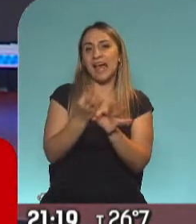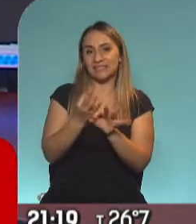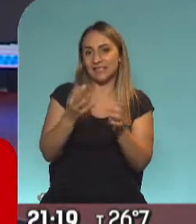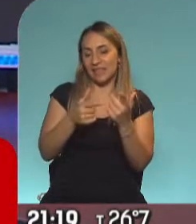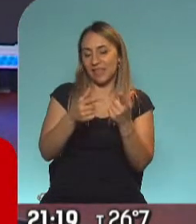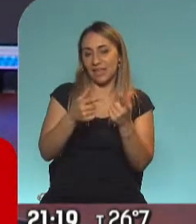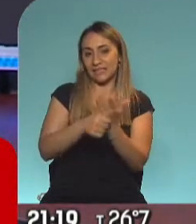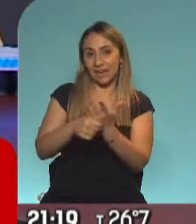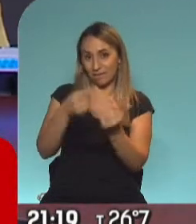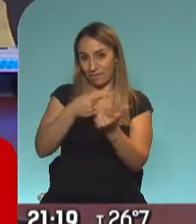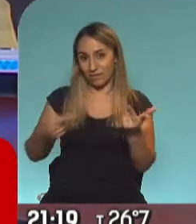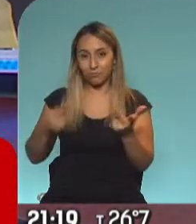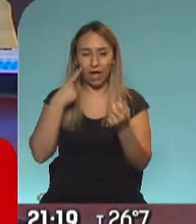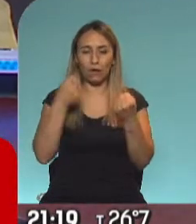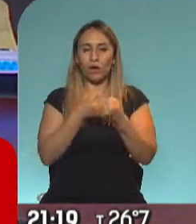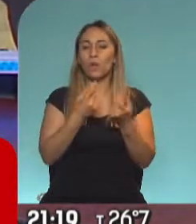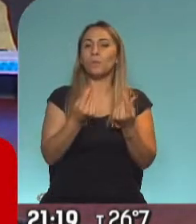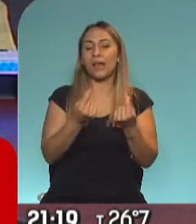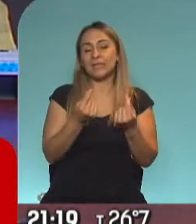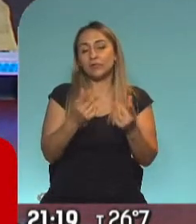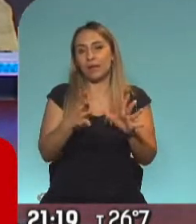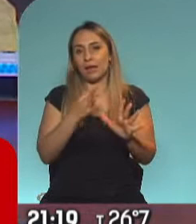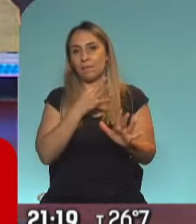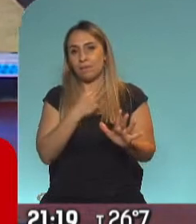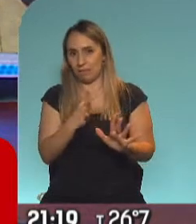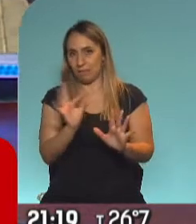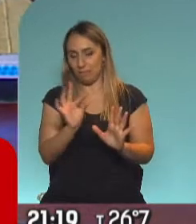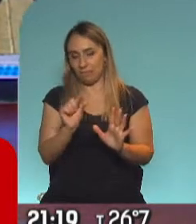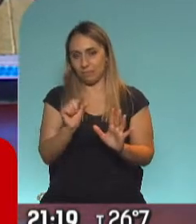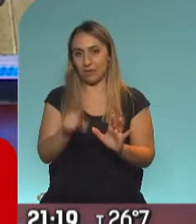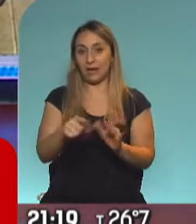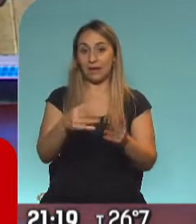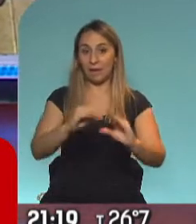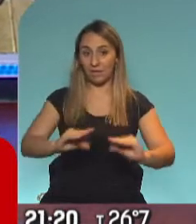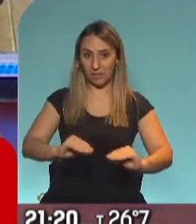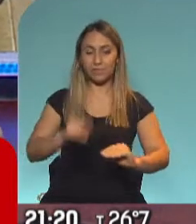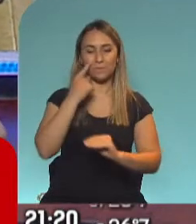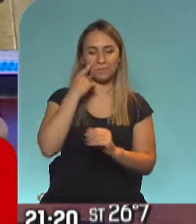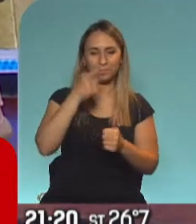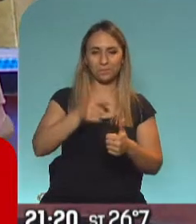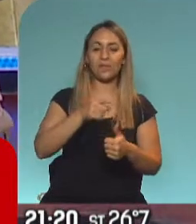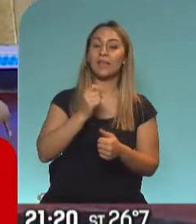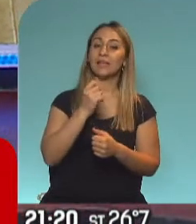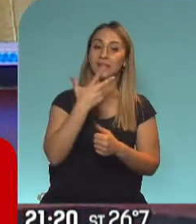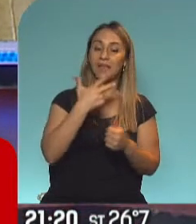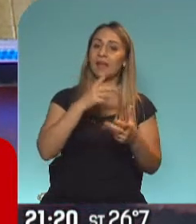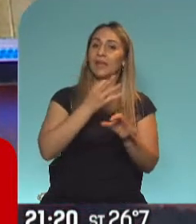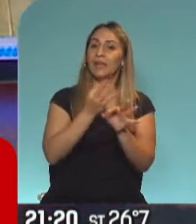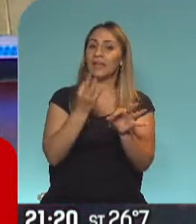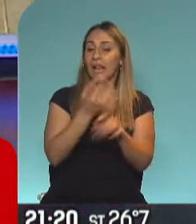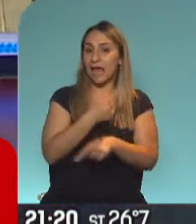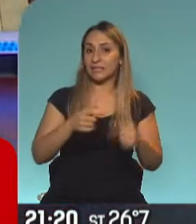como Año Nuevo un poquito más holgados. Fíjate, acuerdos de precios para tres tipos de corte para la